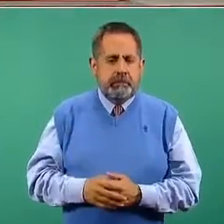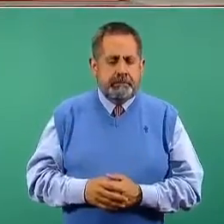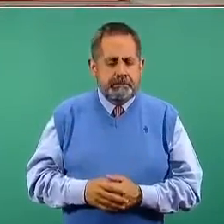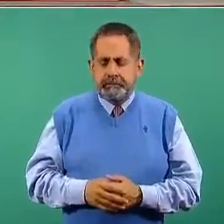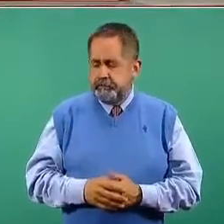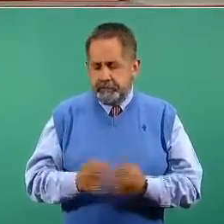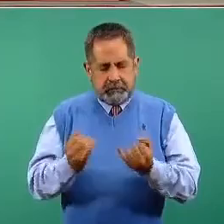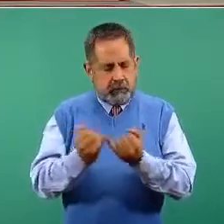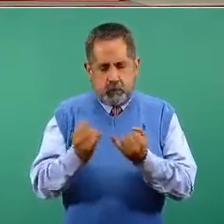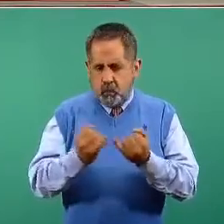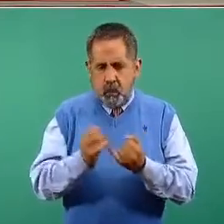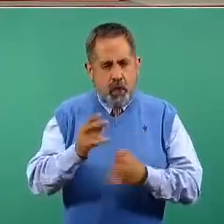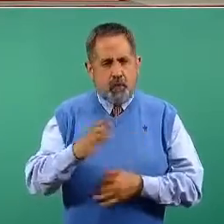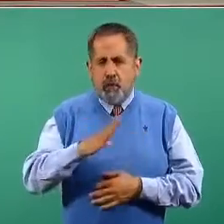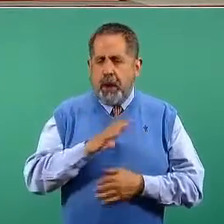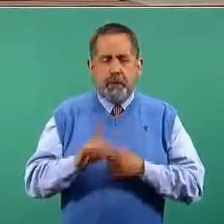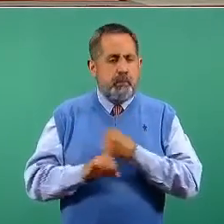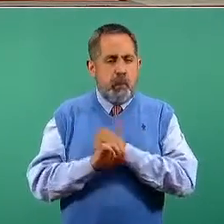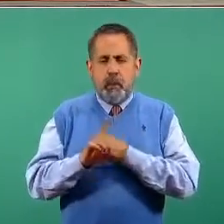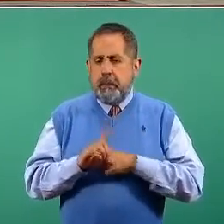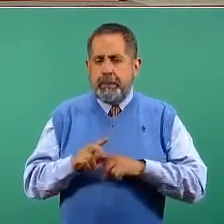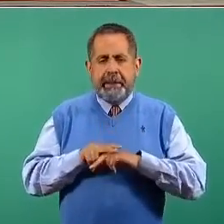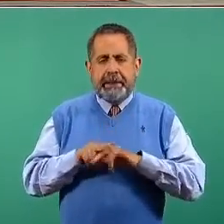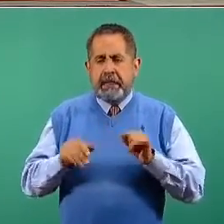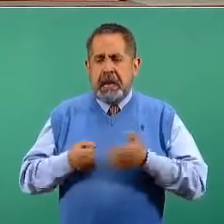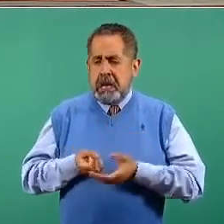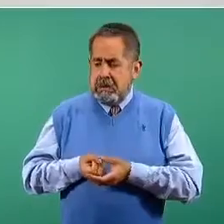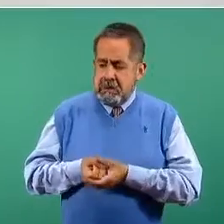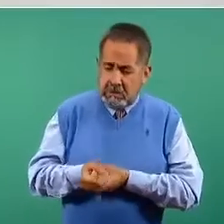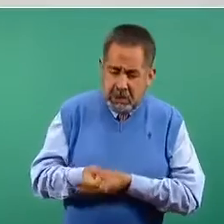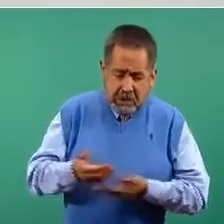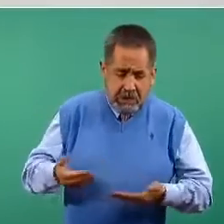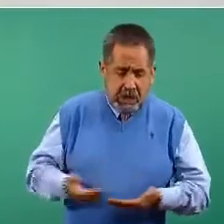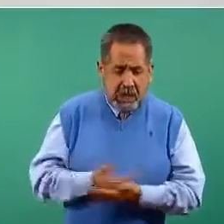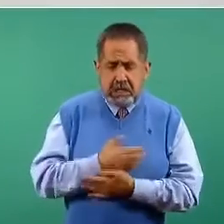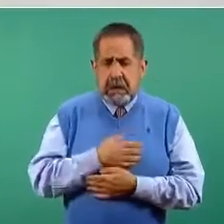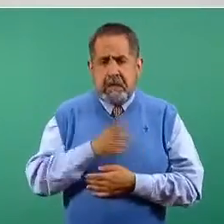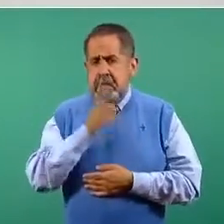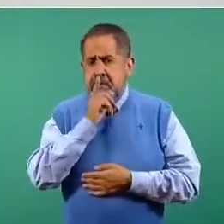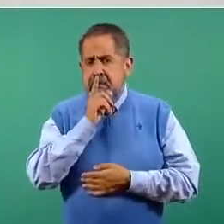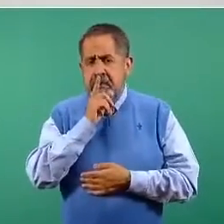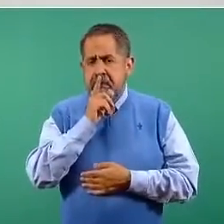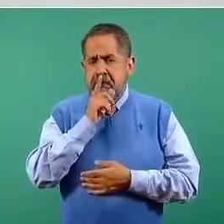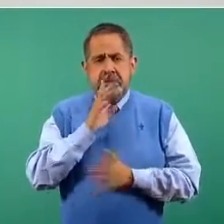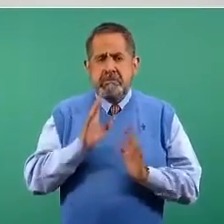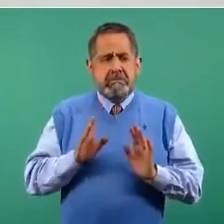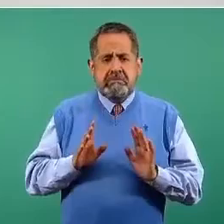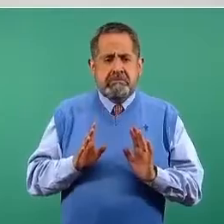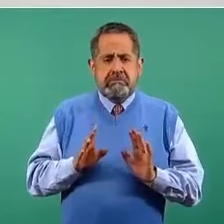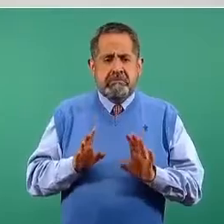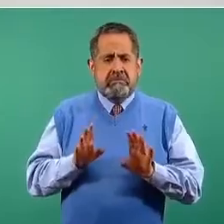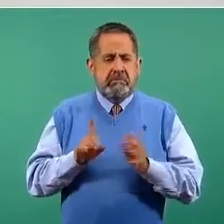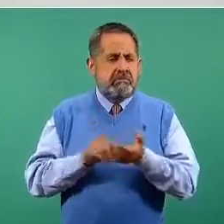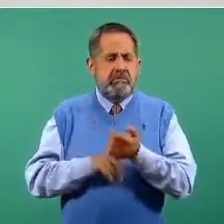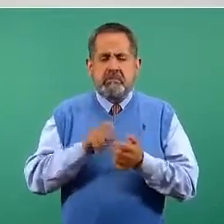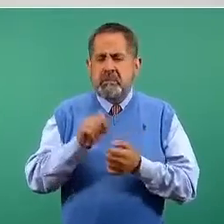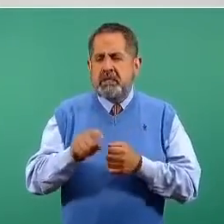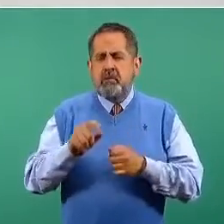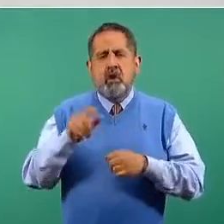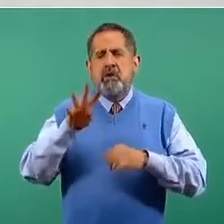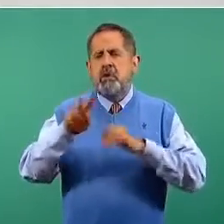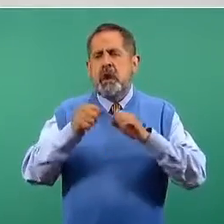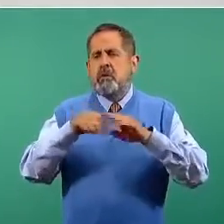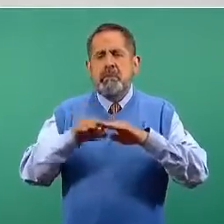es decir, no hay ninguna afectación superior o mayor a la que estarían en los grupos de menores de